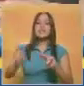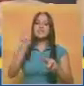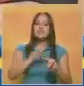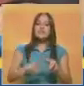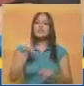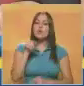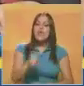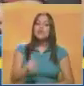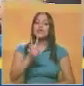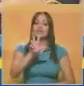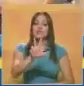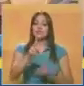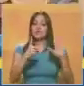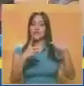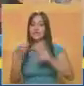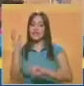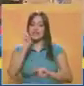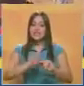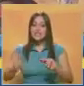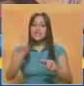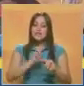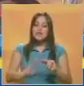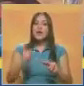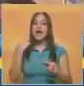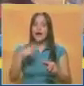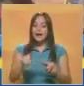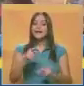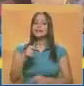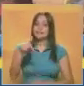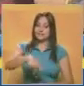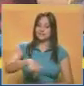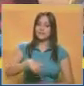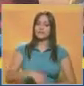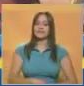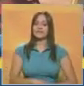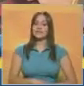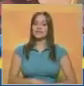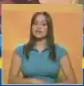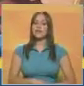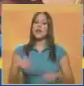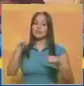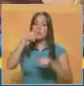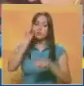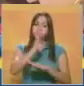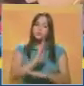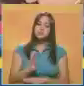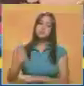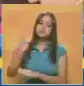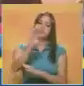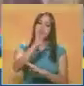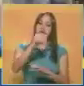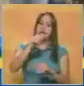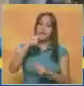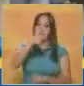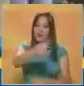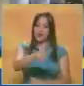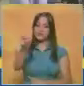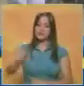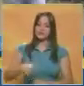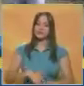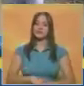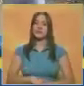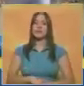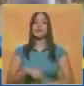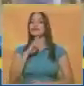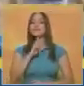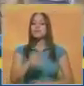Son 360 niños que conforman la unidad de guardianes de la Guardia del Pueblo. Según las proyecciones que